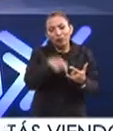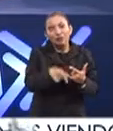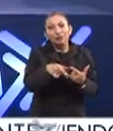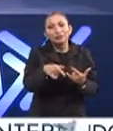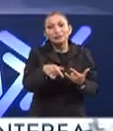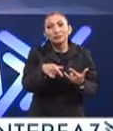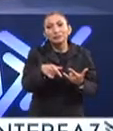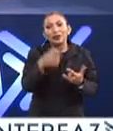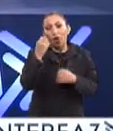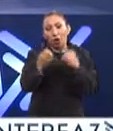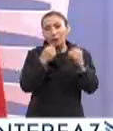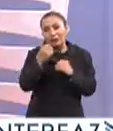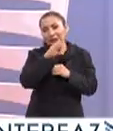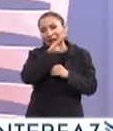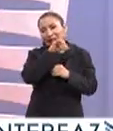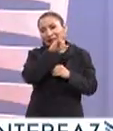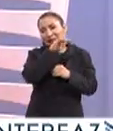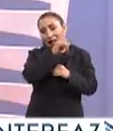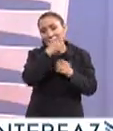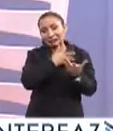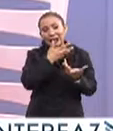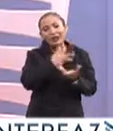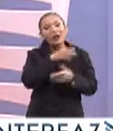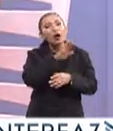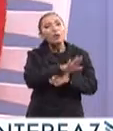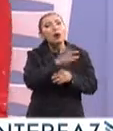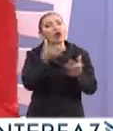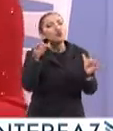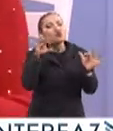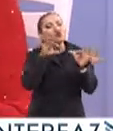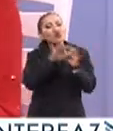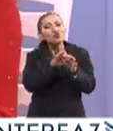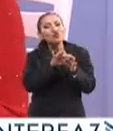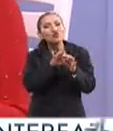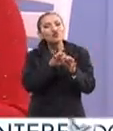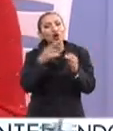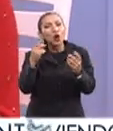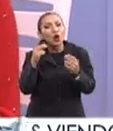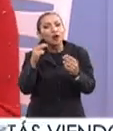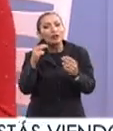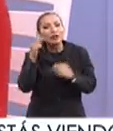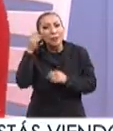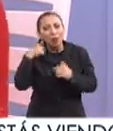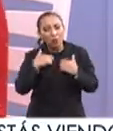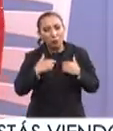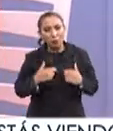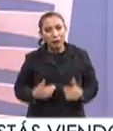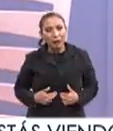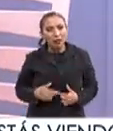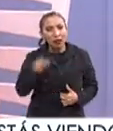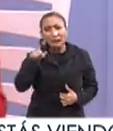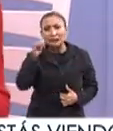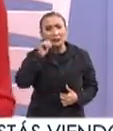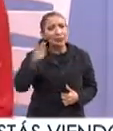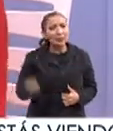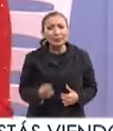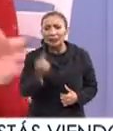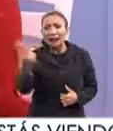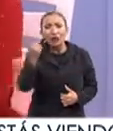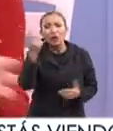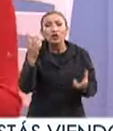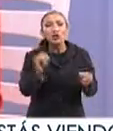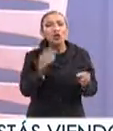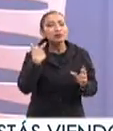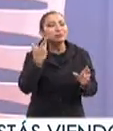estos, las obras clásicas, precisamente eso es lo que tienen, ¿no? Que se conectan con niveles del ser humano que van a estar ahí siempre, no es como